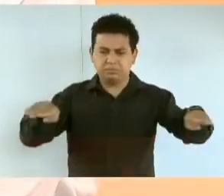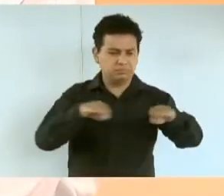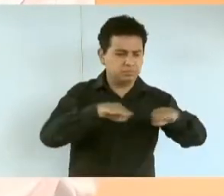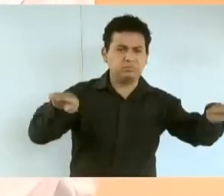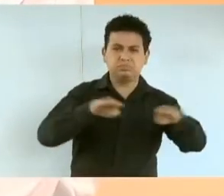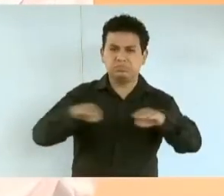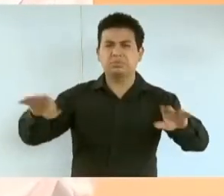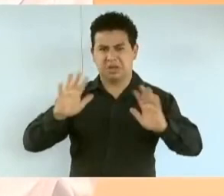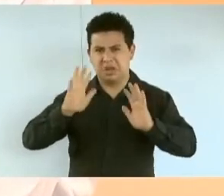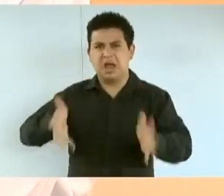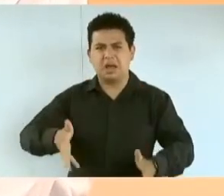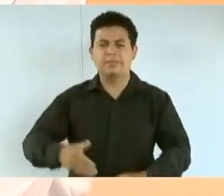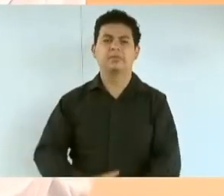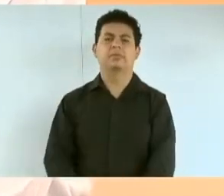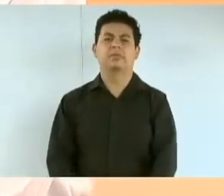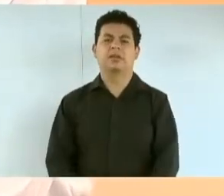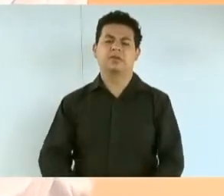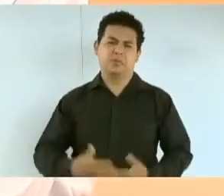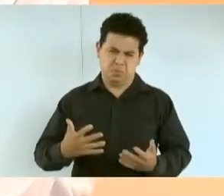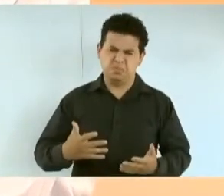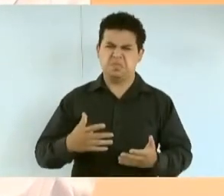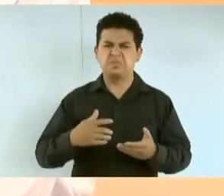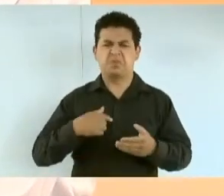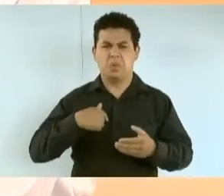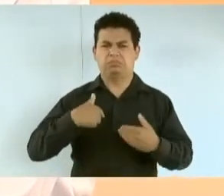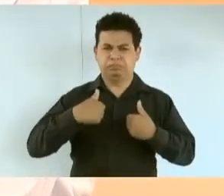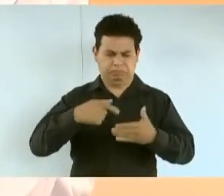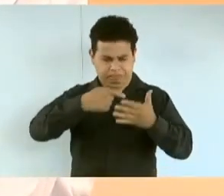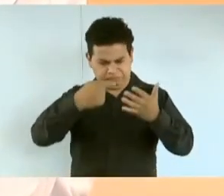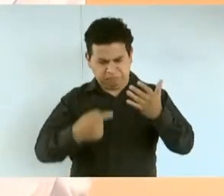pero faltan